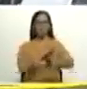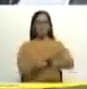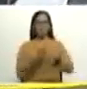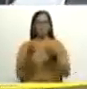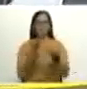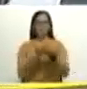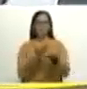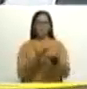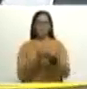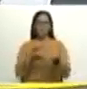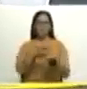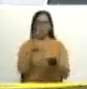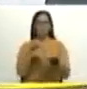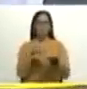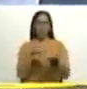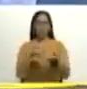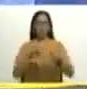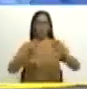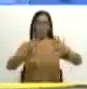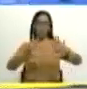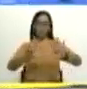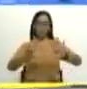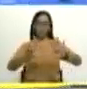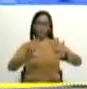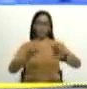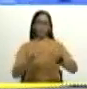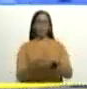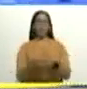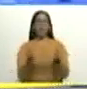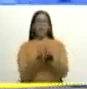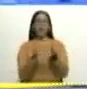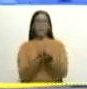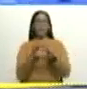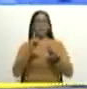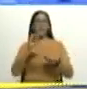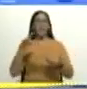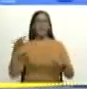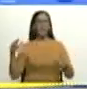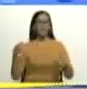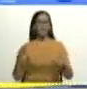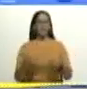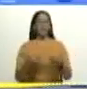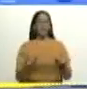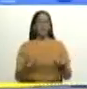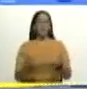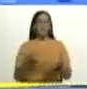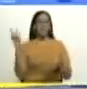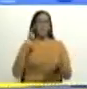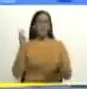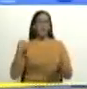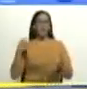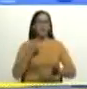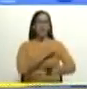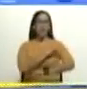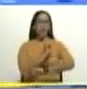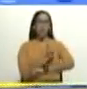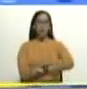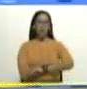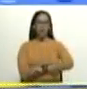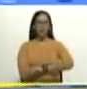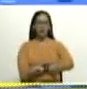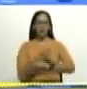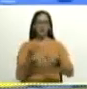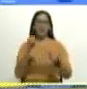la petroquímica nacional. En octavo lugar, la minería, un elemento clave. Venezuela tiene el poder allí,